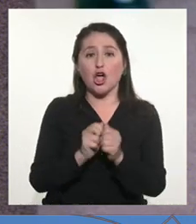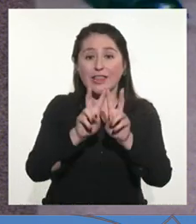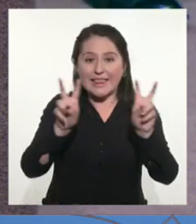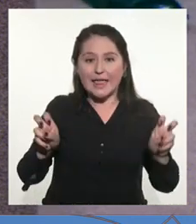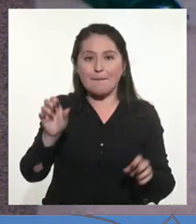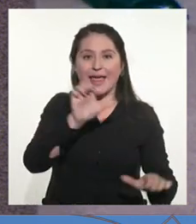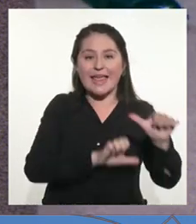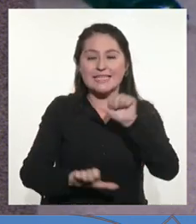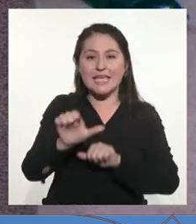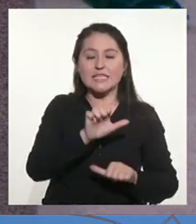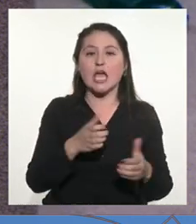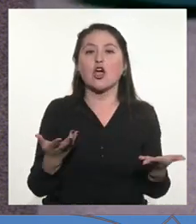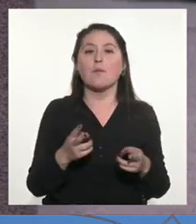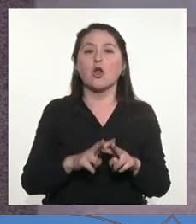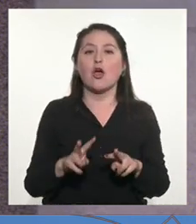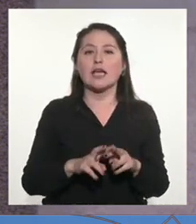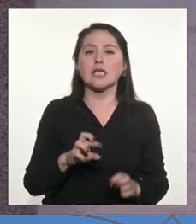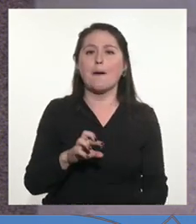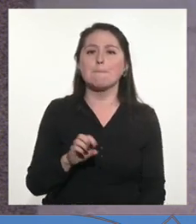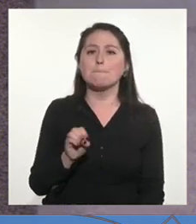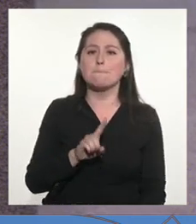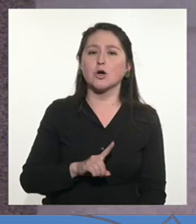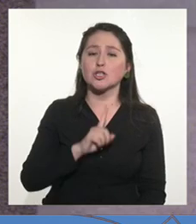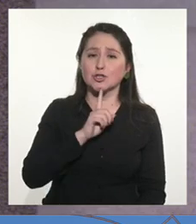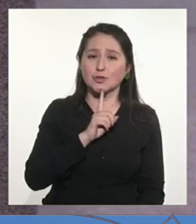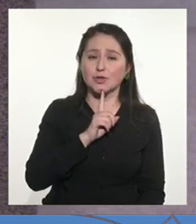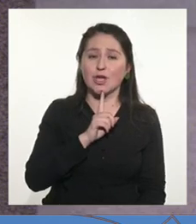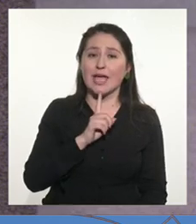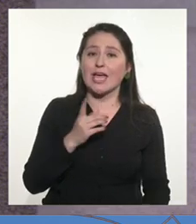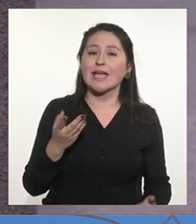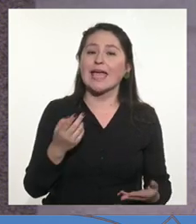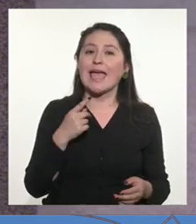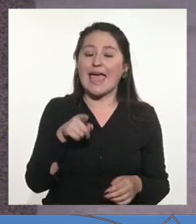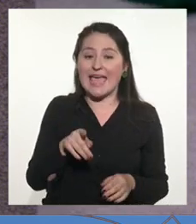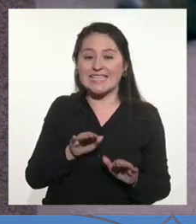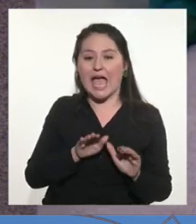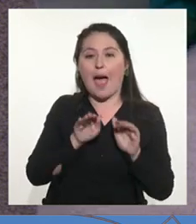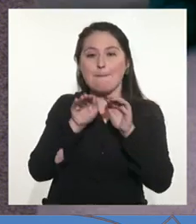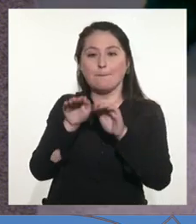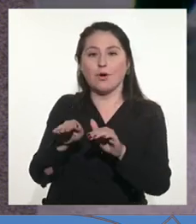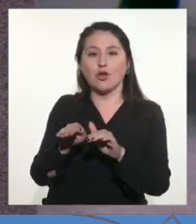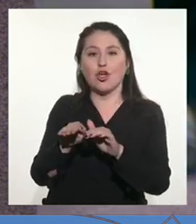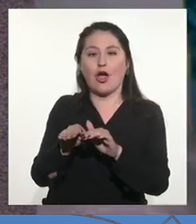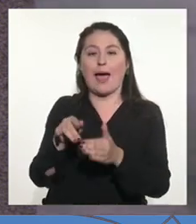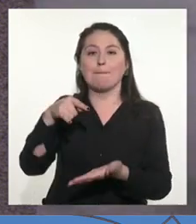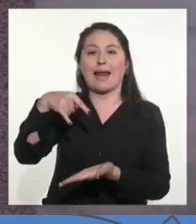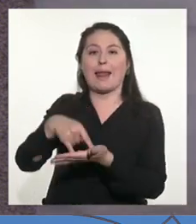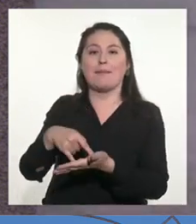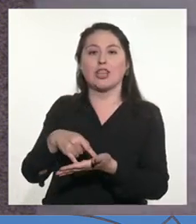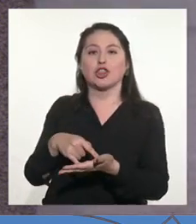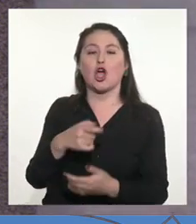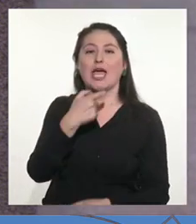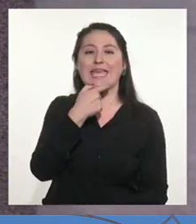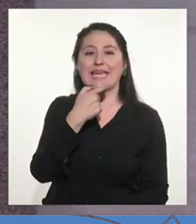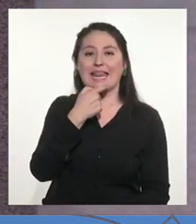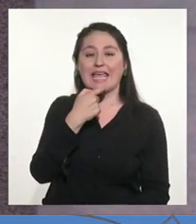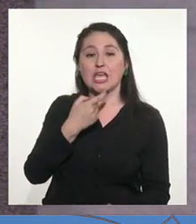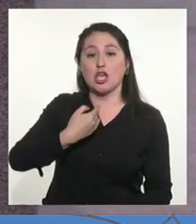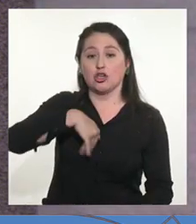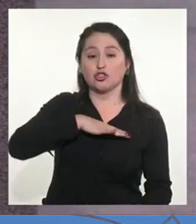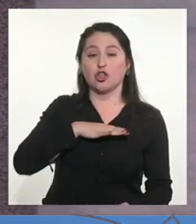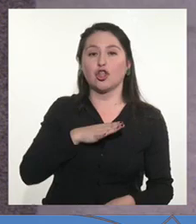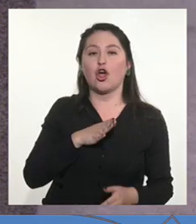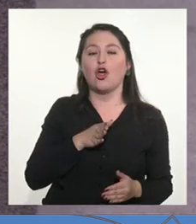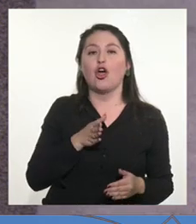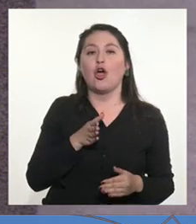como lo hace el post el post el centro científico de apoyo al parlamento inglés nosotros construimos un convenio con el post